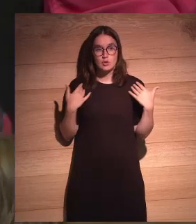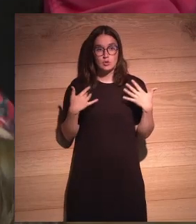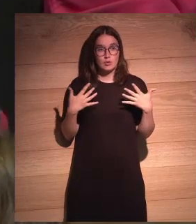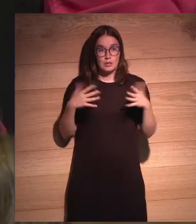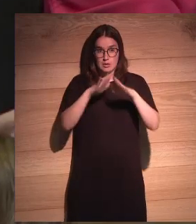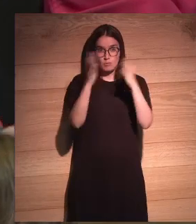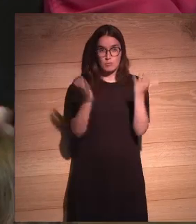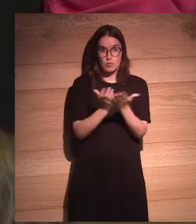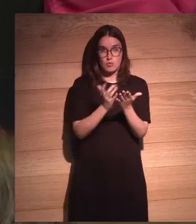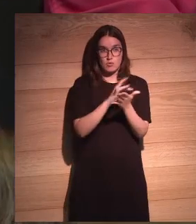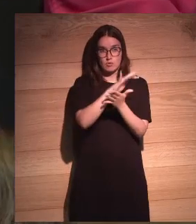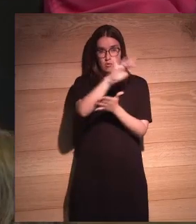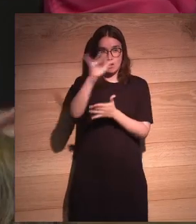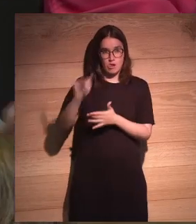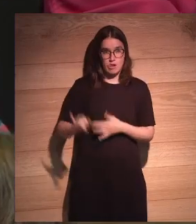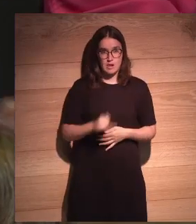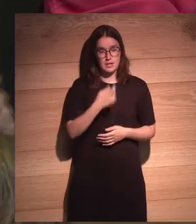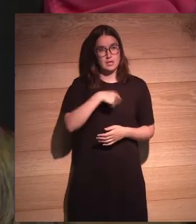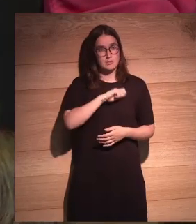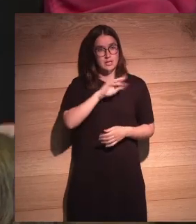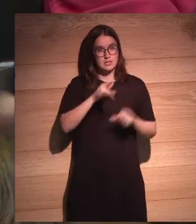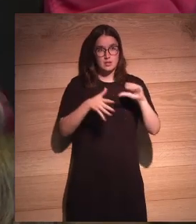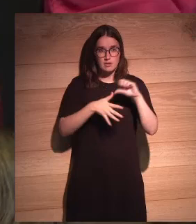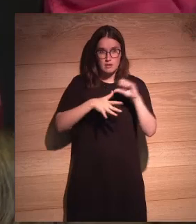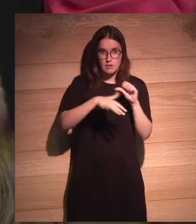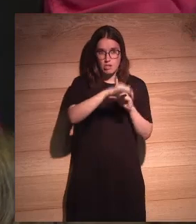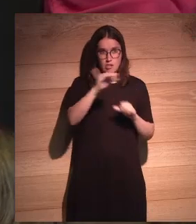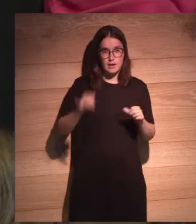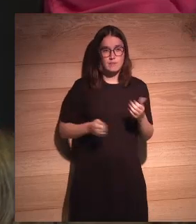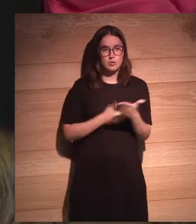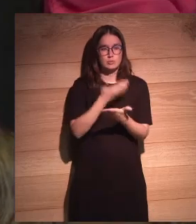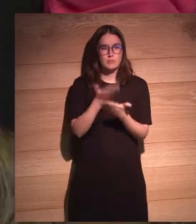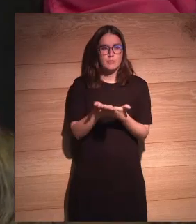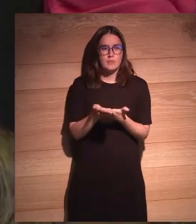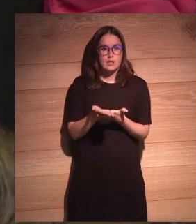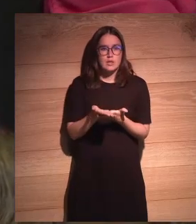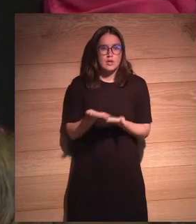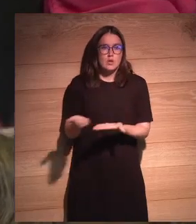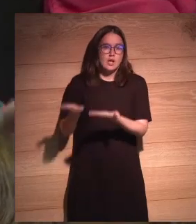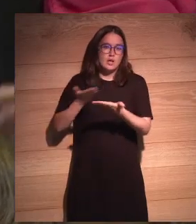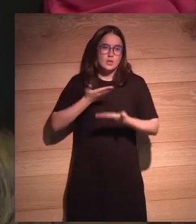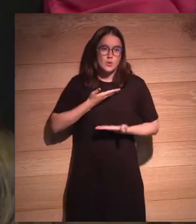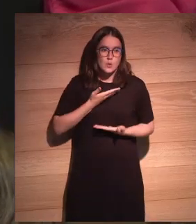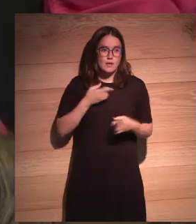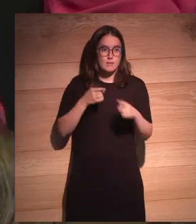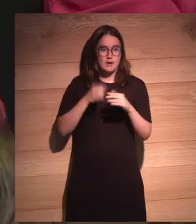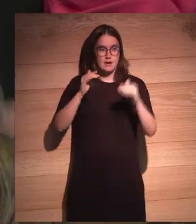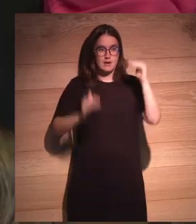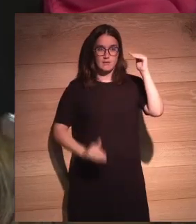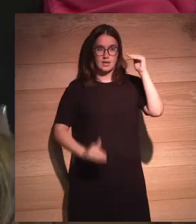estamos en todo el mundo, estamos en España, pero estamos en países de Latinoamérica. Hemos solicitado ayuda para la